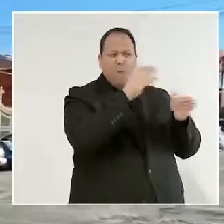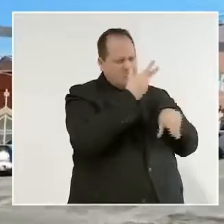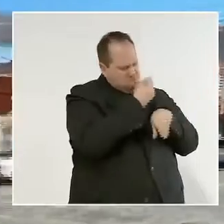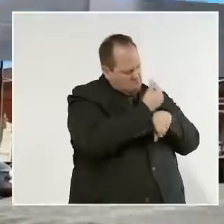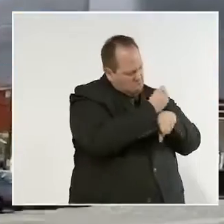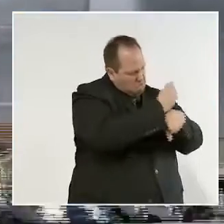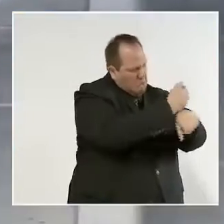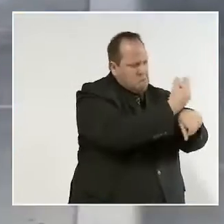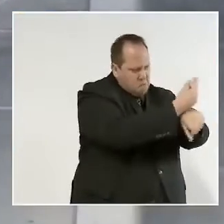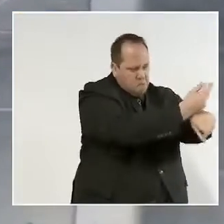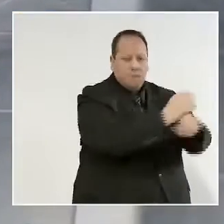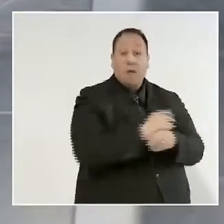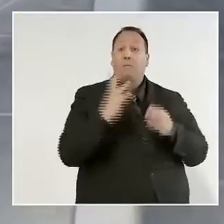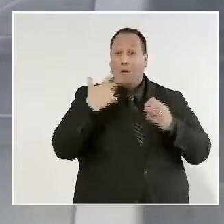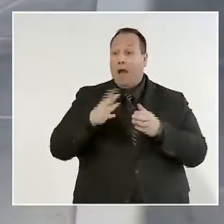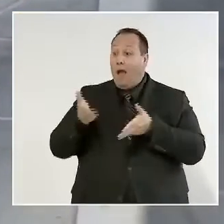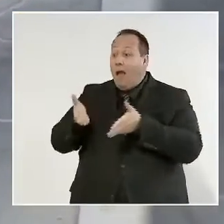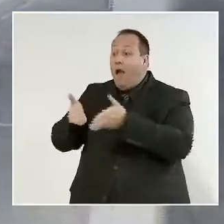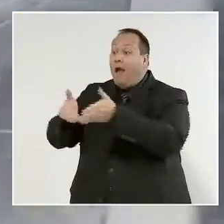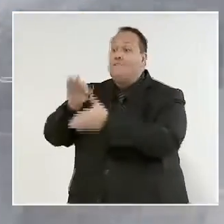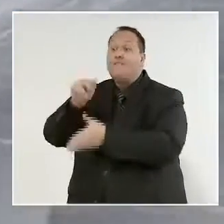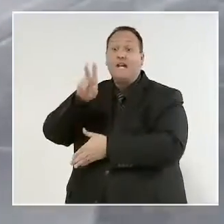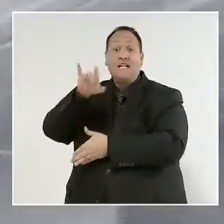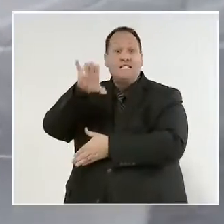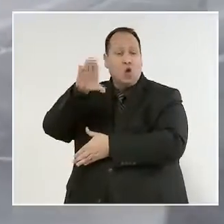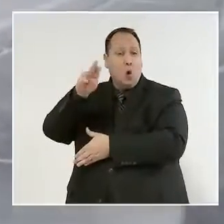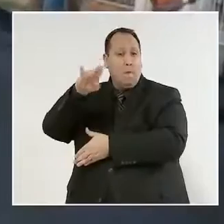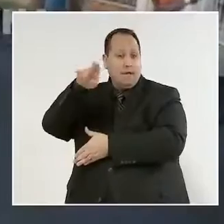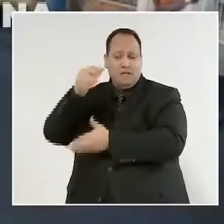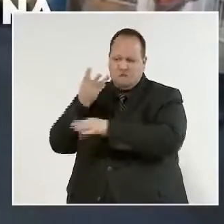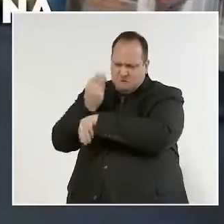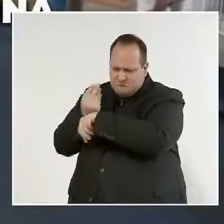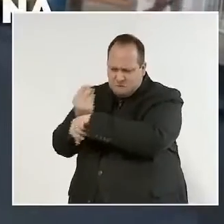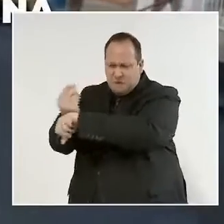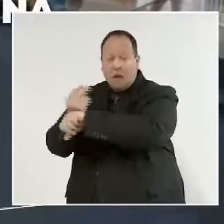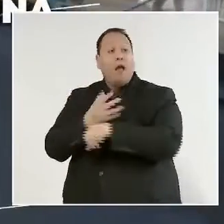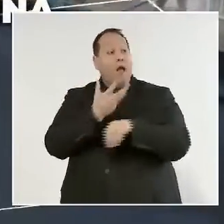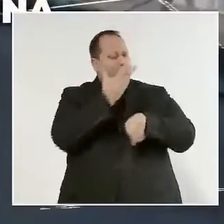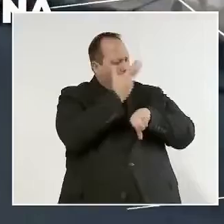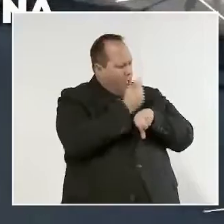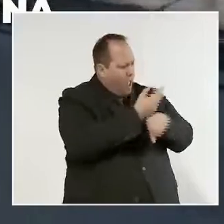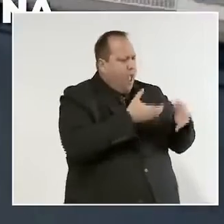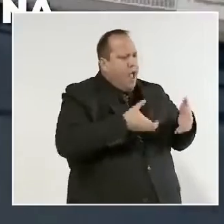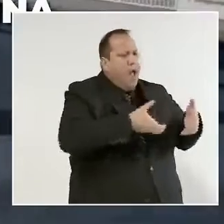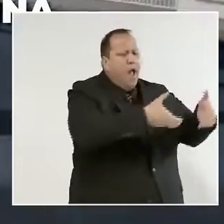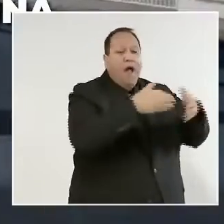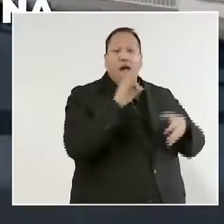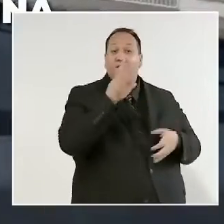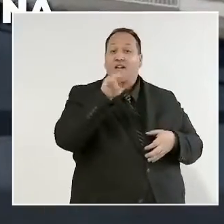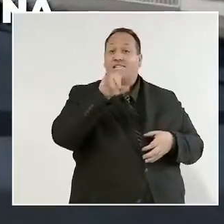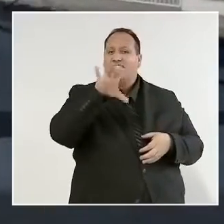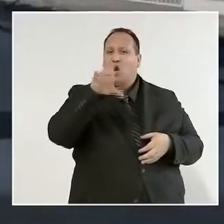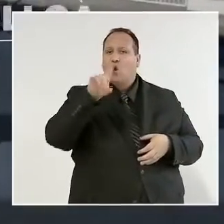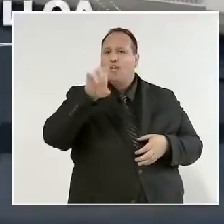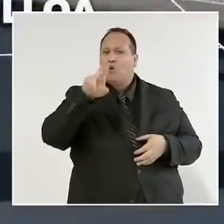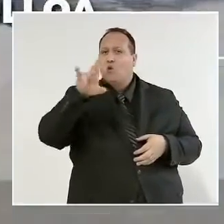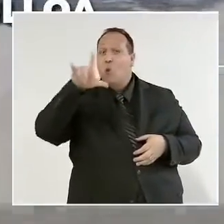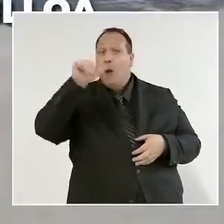Sexta. Rehabilitación de Boulevard Reforma. Rehabilitación de avenida Francisco